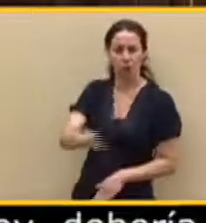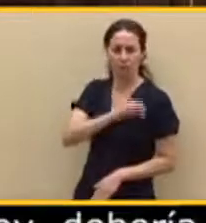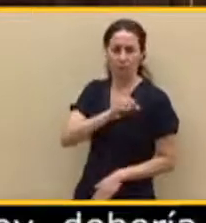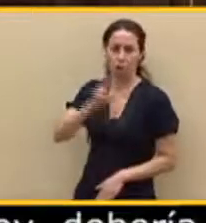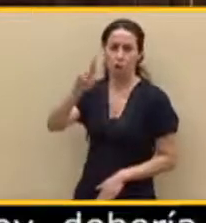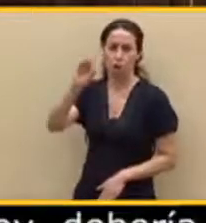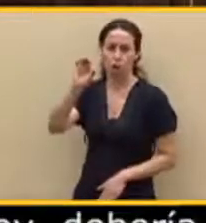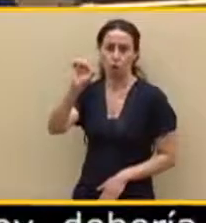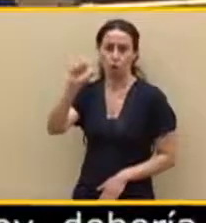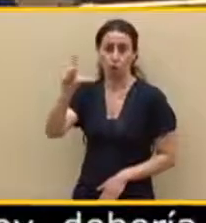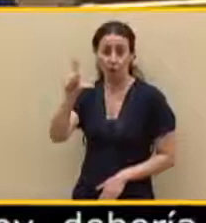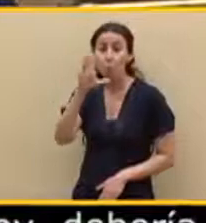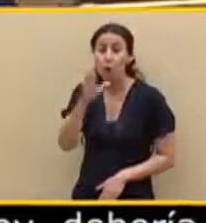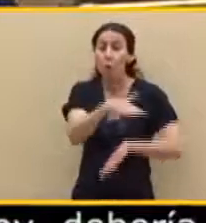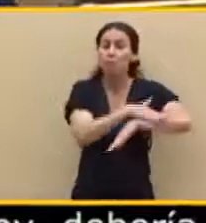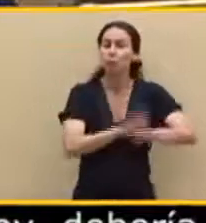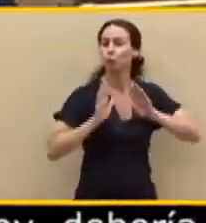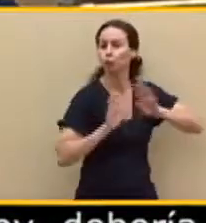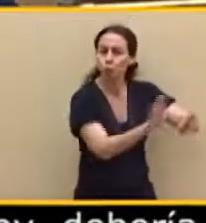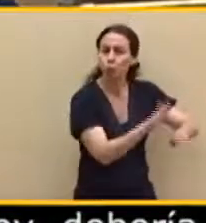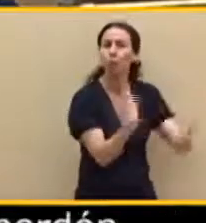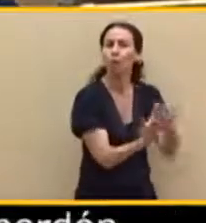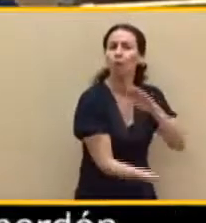suyo fabricó pruebas falsas contra ella.